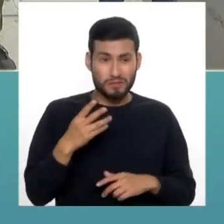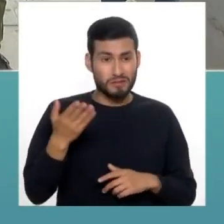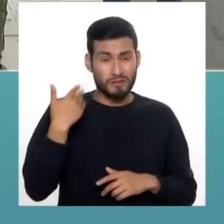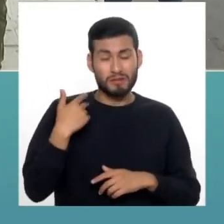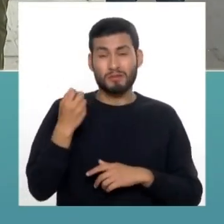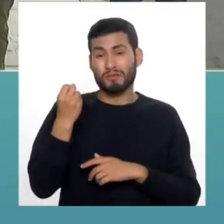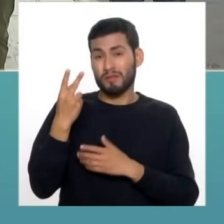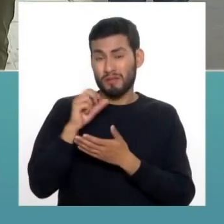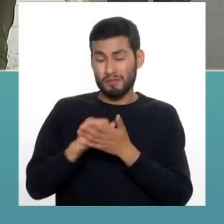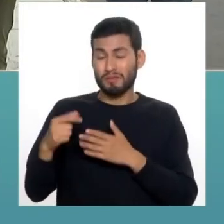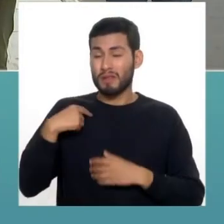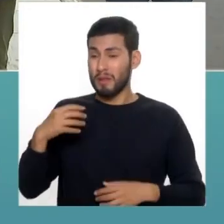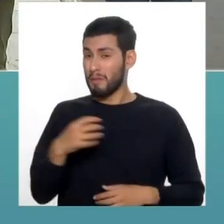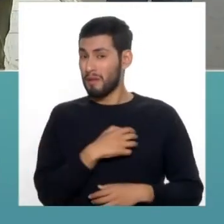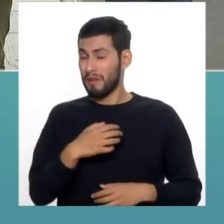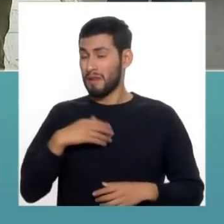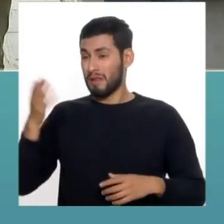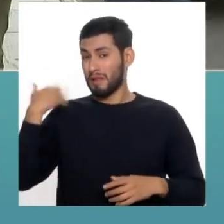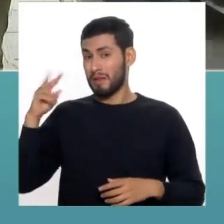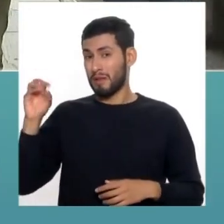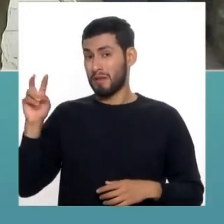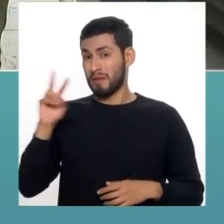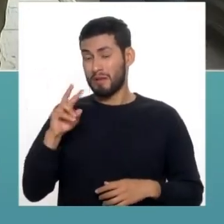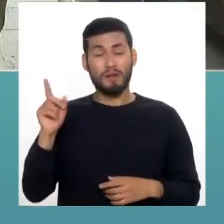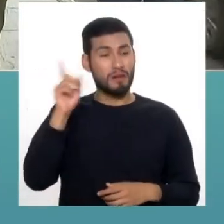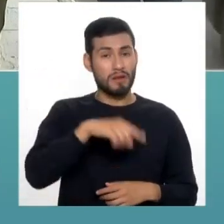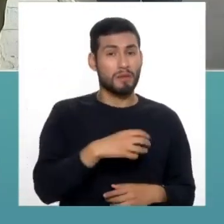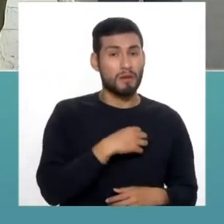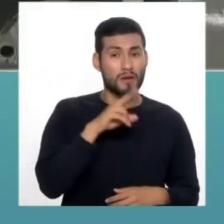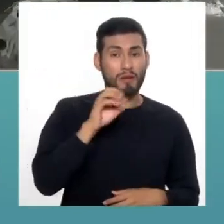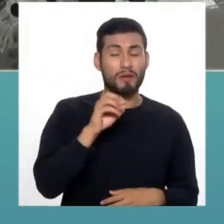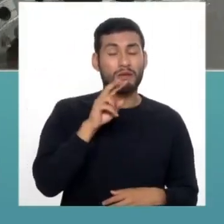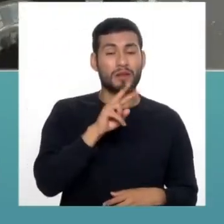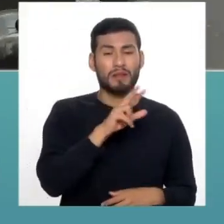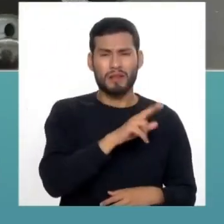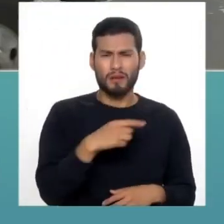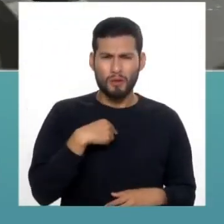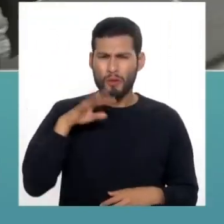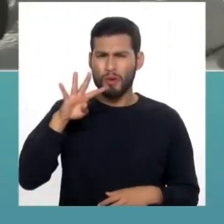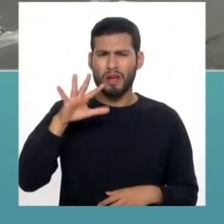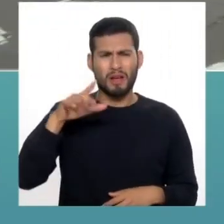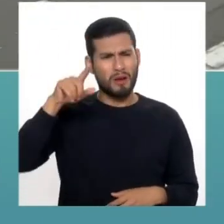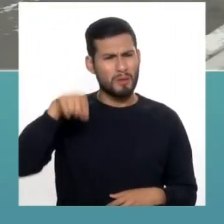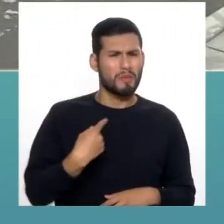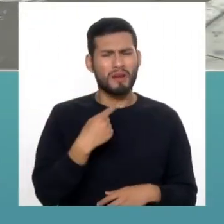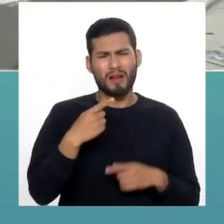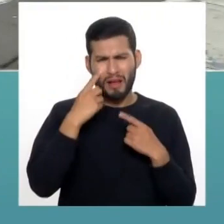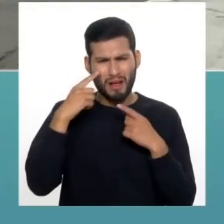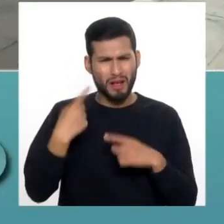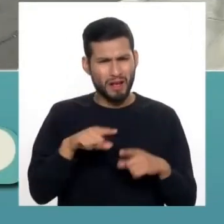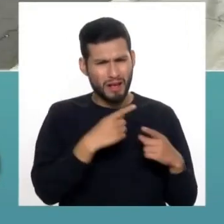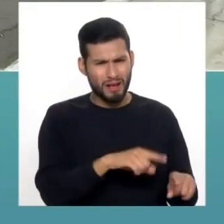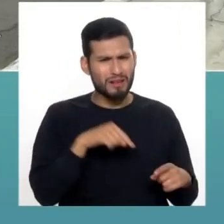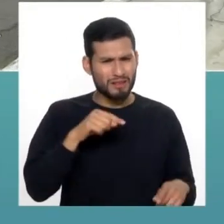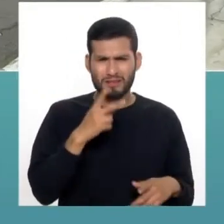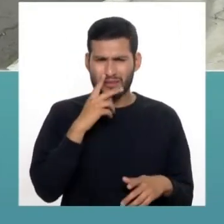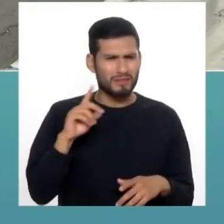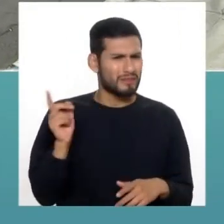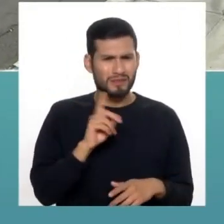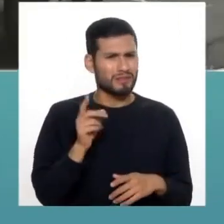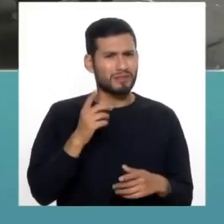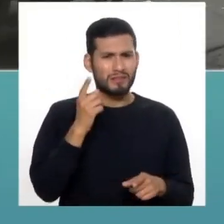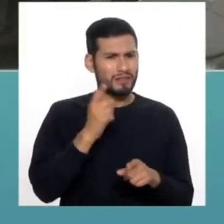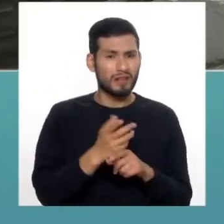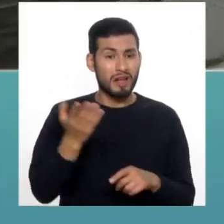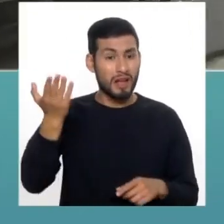de 2022 a mayo de 2023, hemos detectado 45.000 infracciones, lo cual estamos observando una conducta tan irregular como se